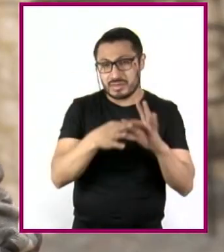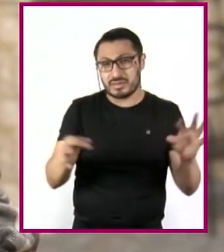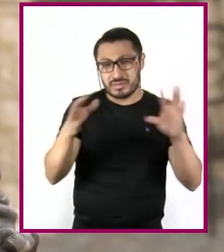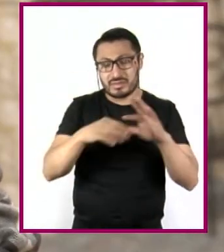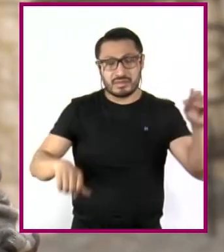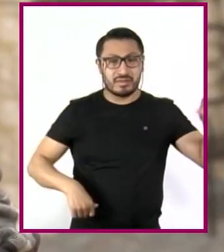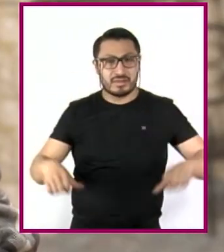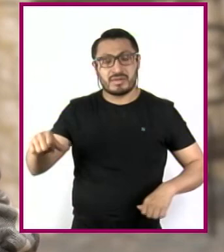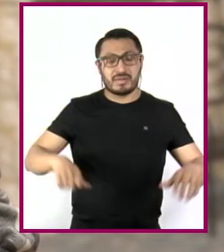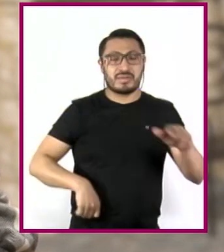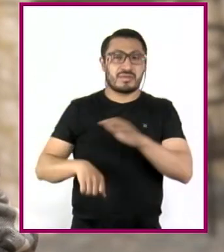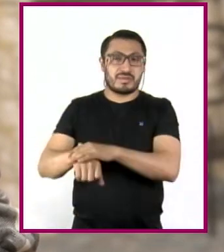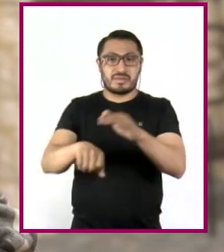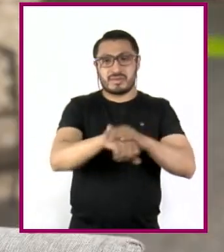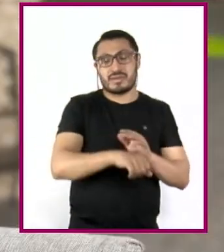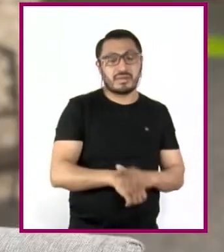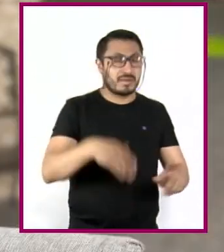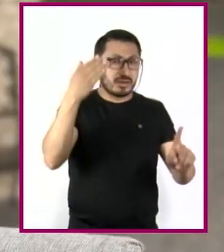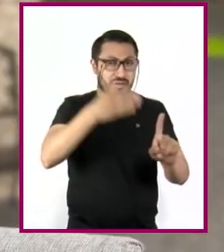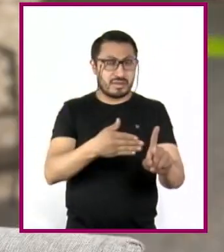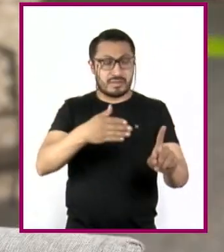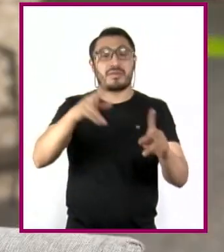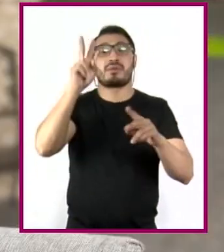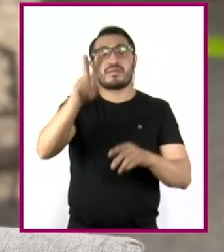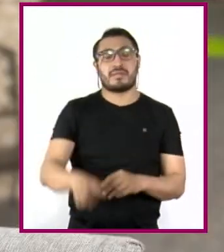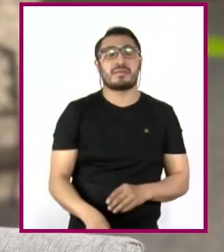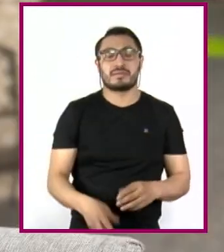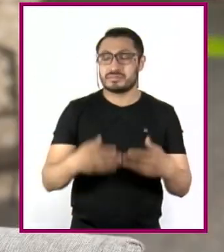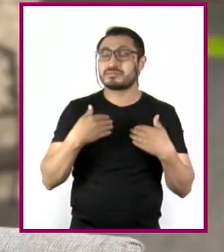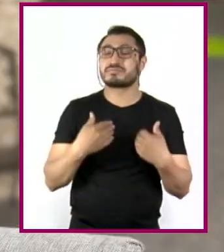amigos que buscan la verdad. Ya veo.